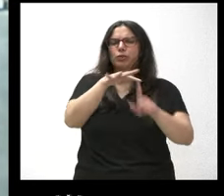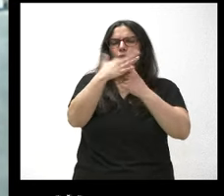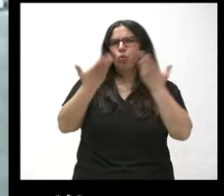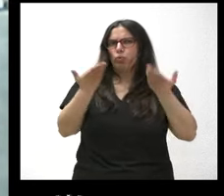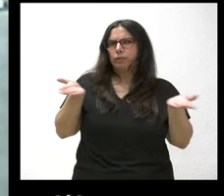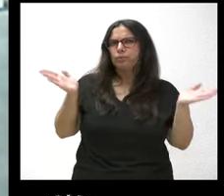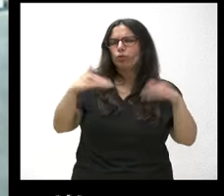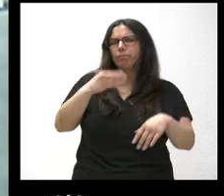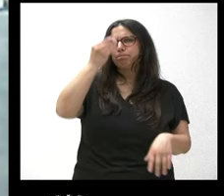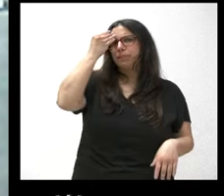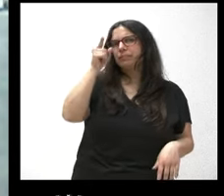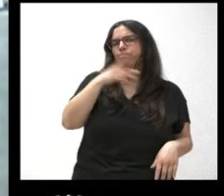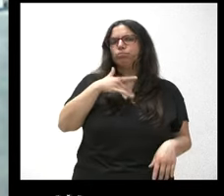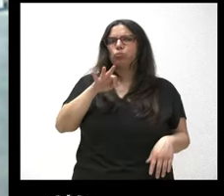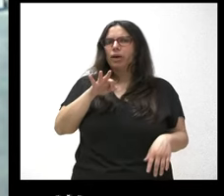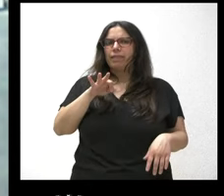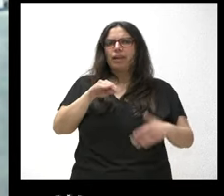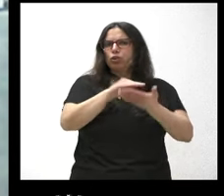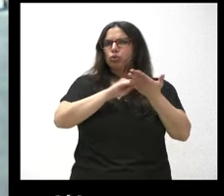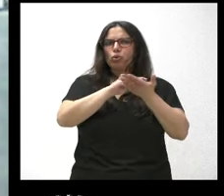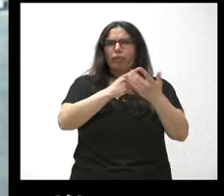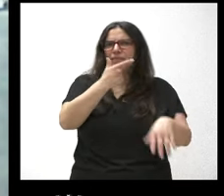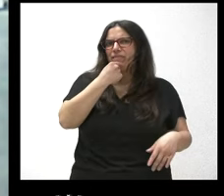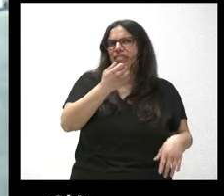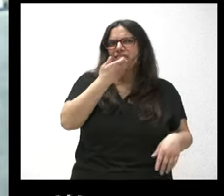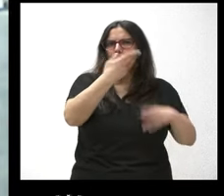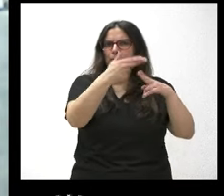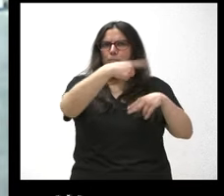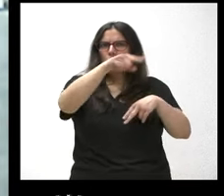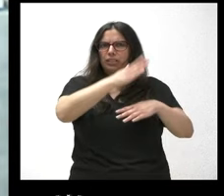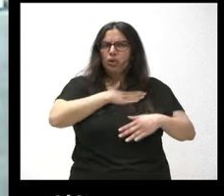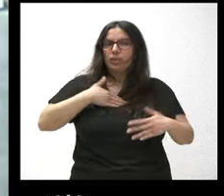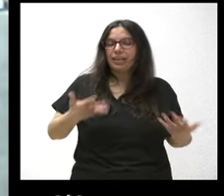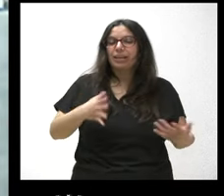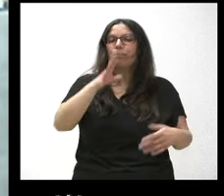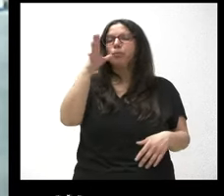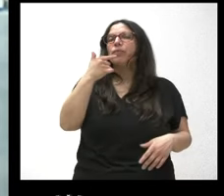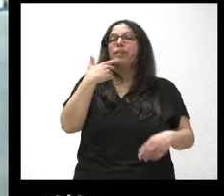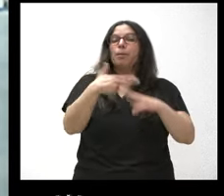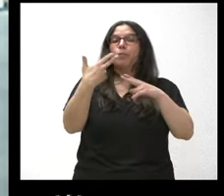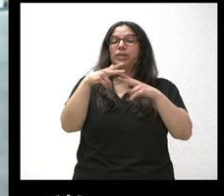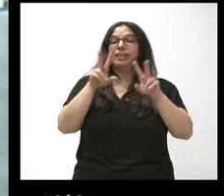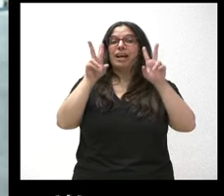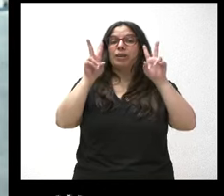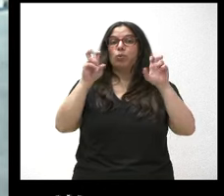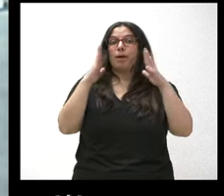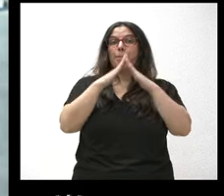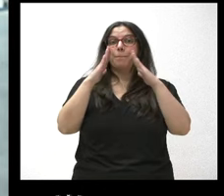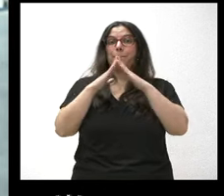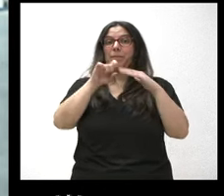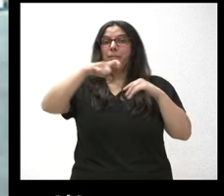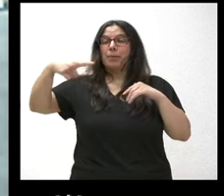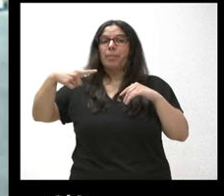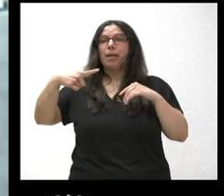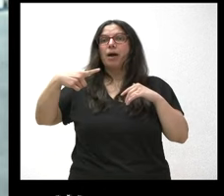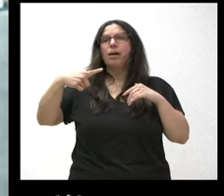que creen que se podría solucionar con voluntad política. Reclaman una nueva política de vivienda que tenga en cuenta las necesidades de los pueblos